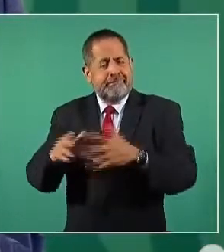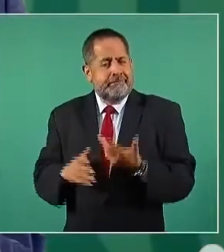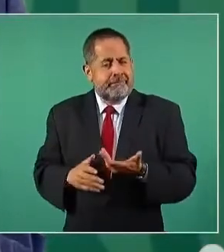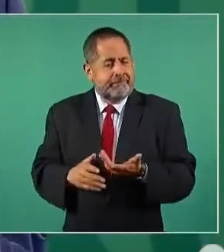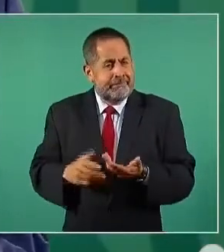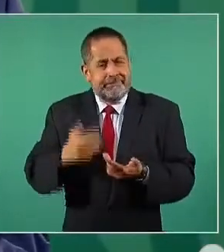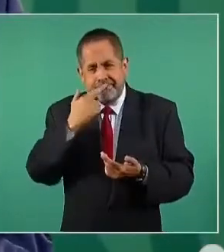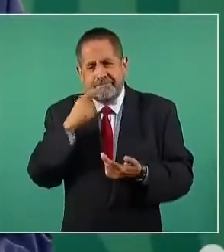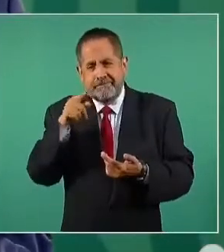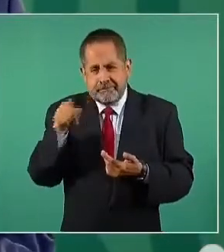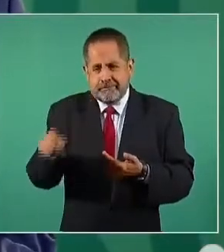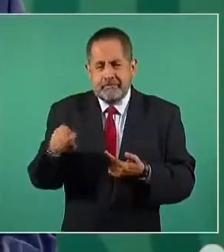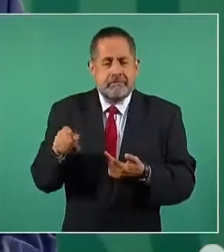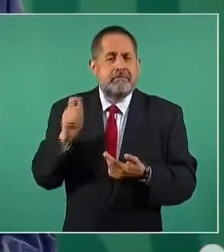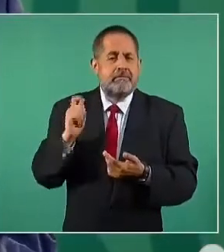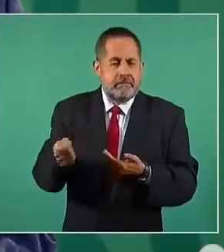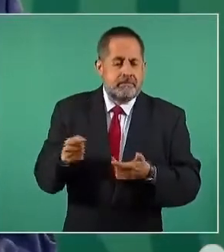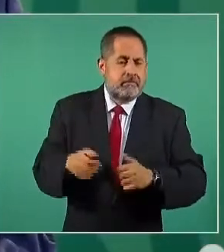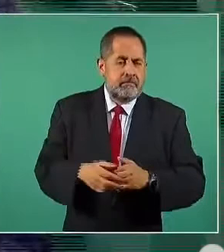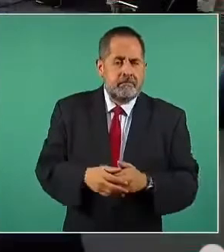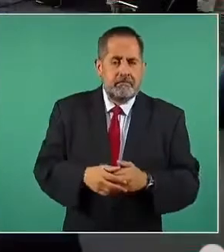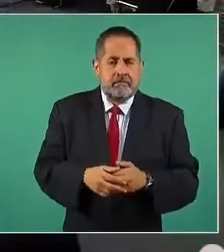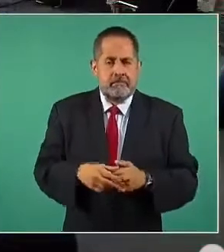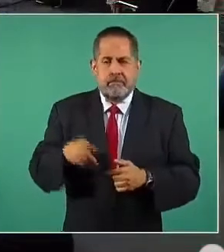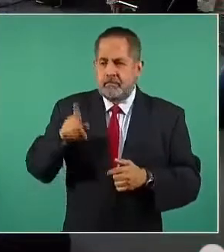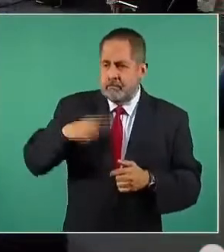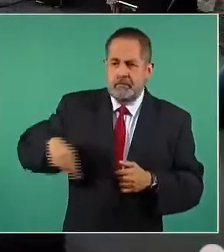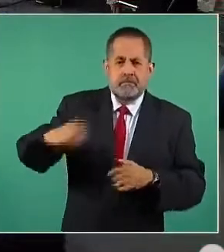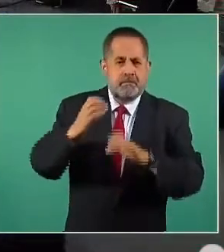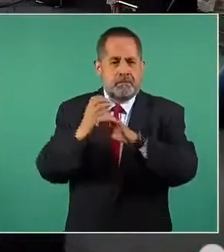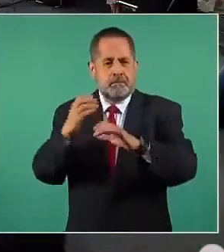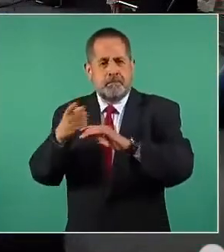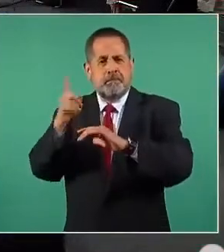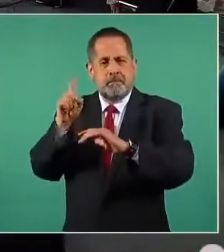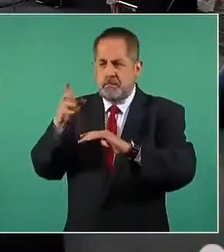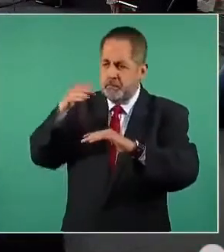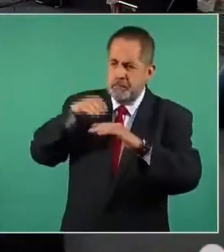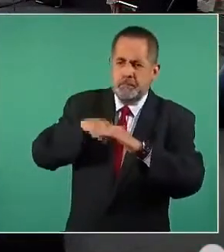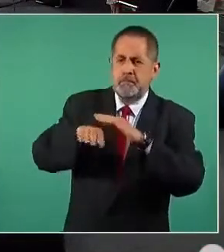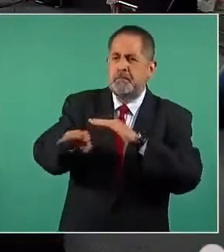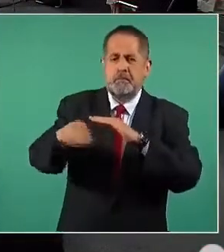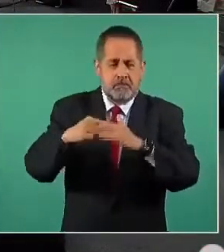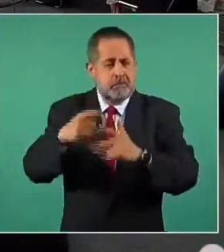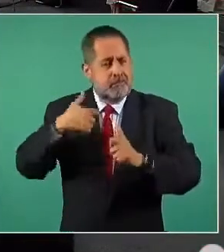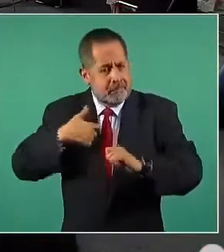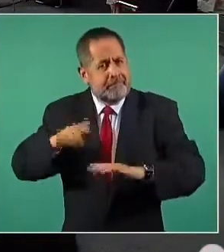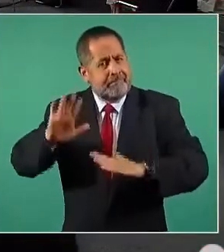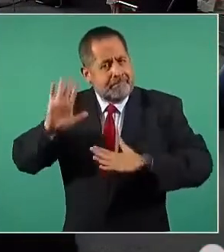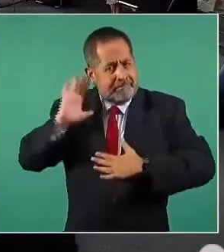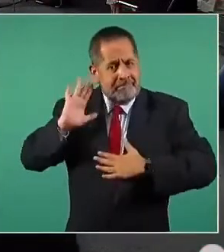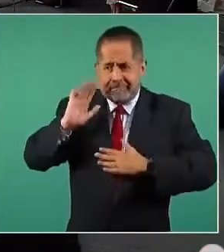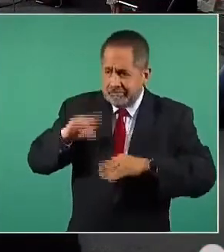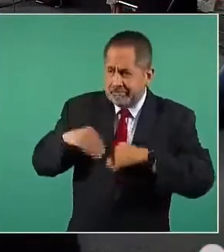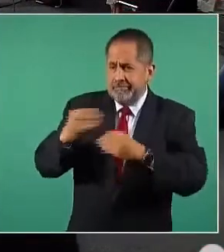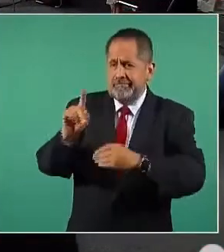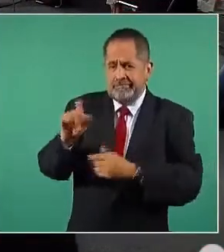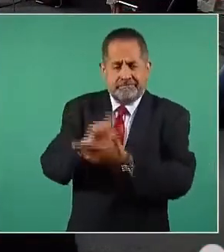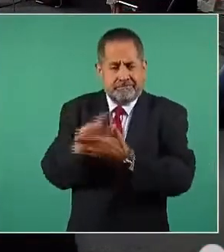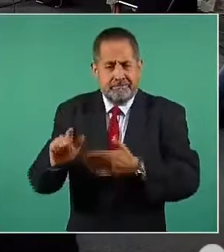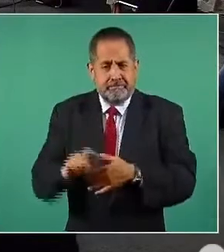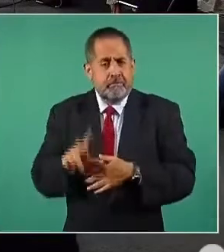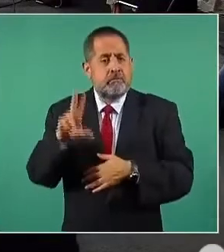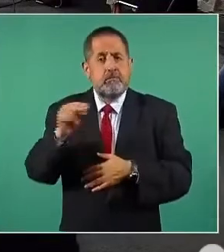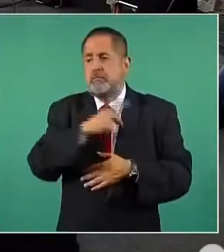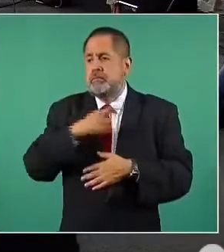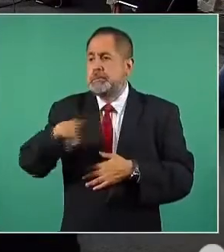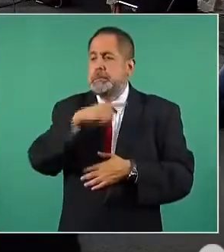se van a revestir sus canales. Es mi compromiso no perjudicar